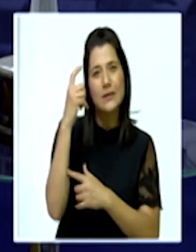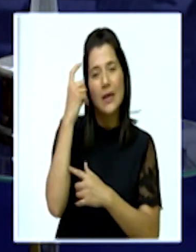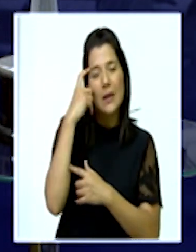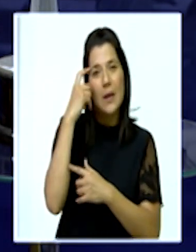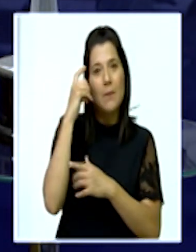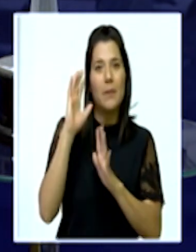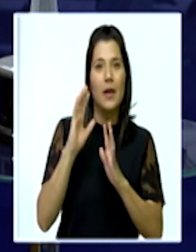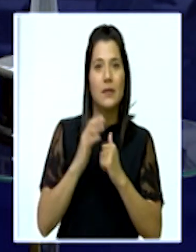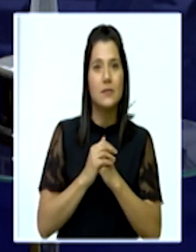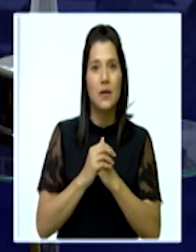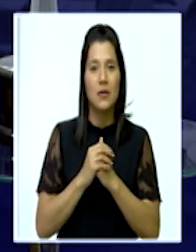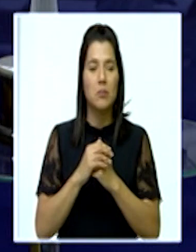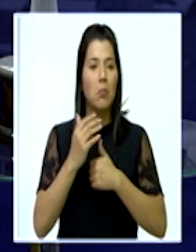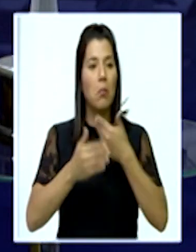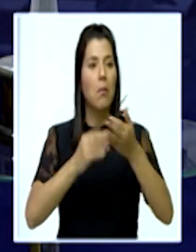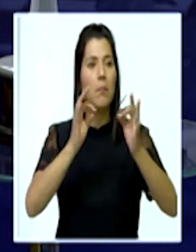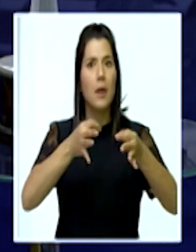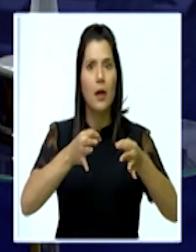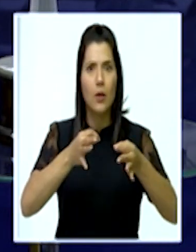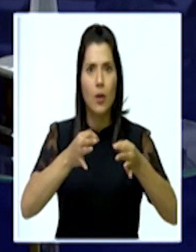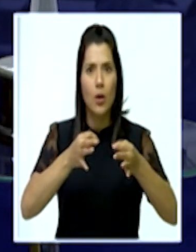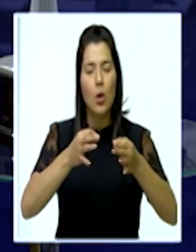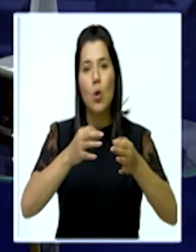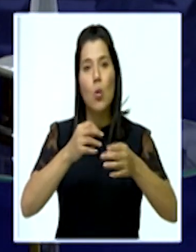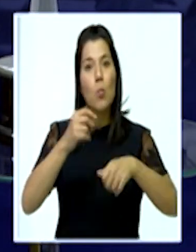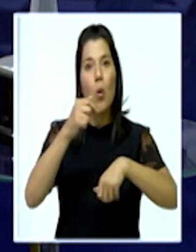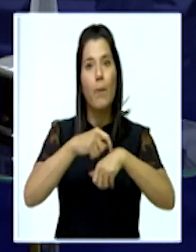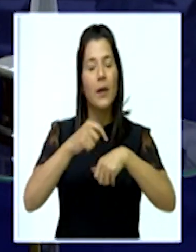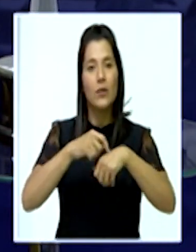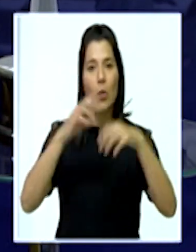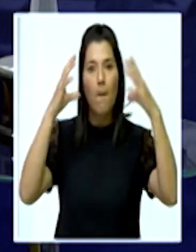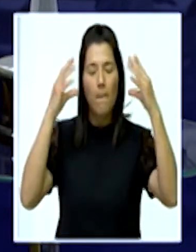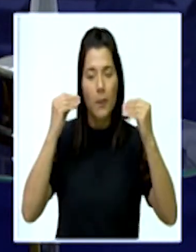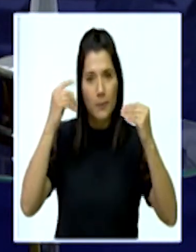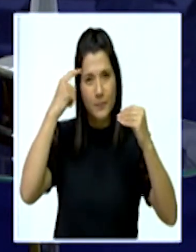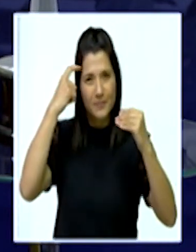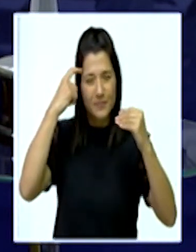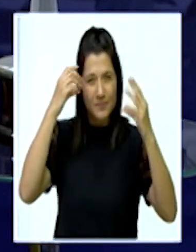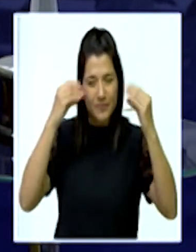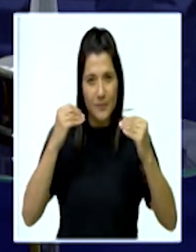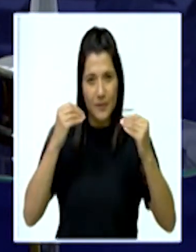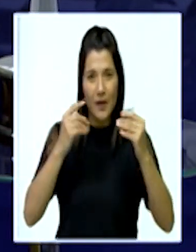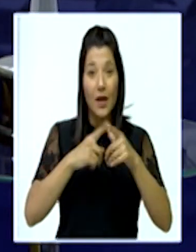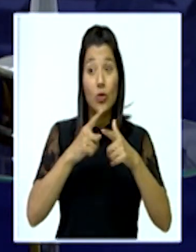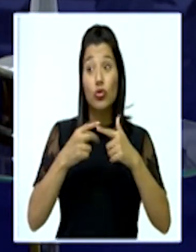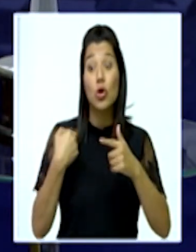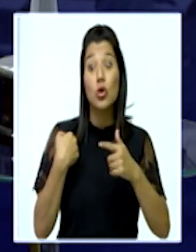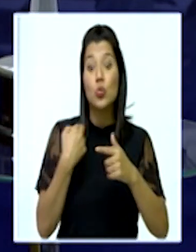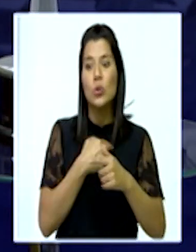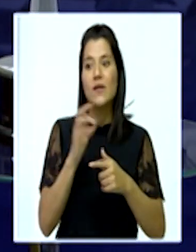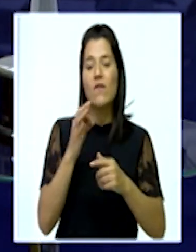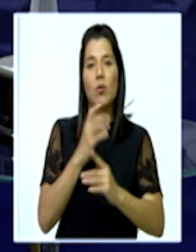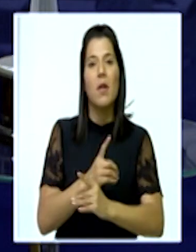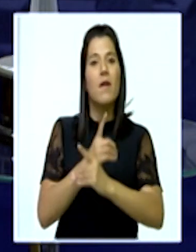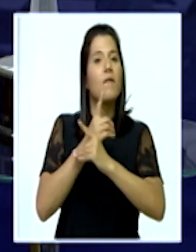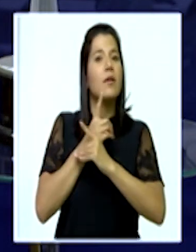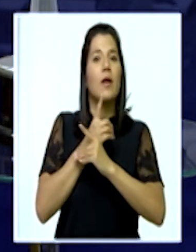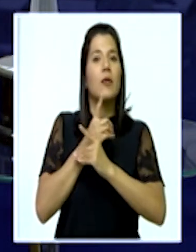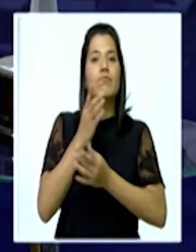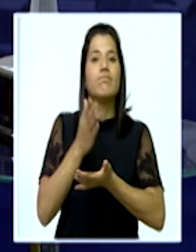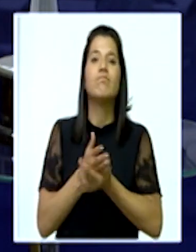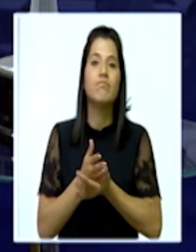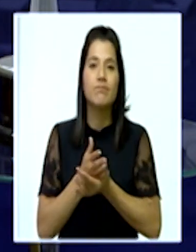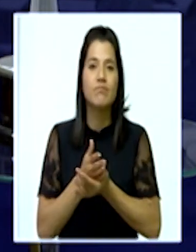divino y se bajó el switch. Entonces los mecanismos de defensa y de adaptación en ese momento mueren, en ese momento se duermen